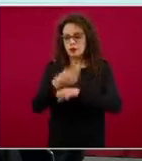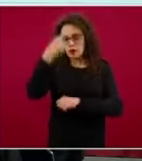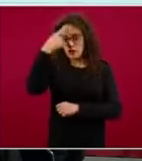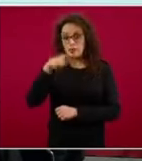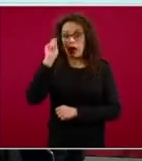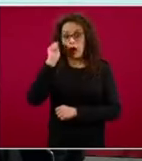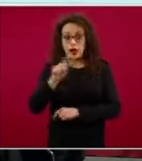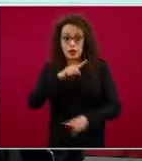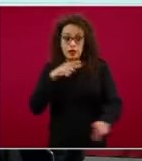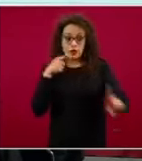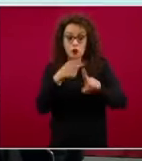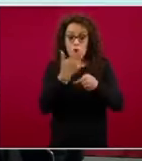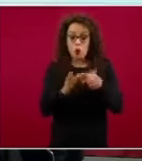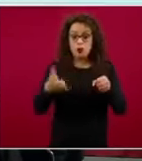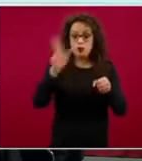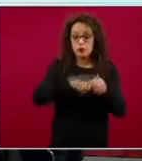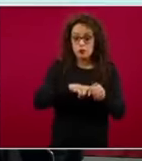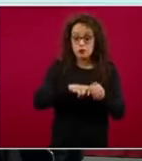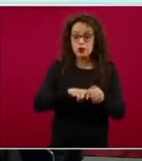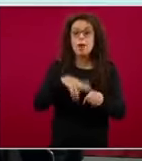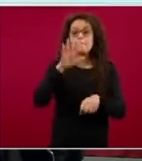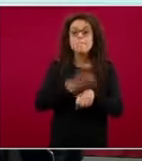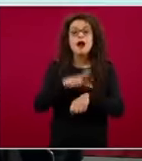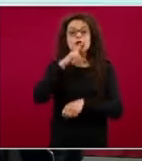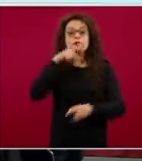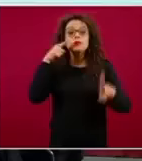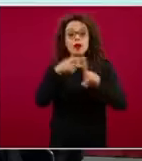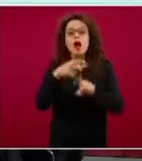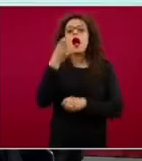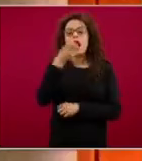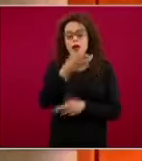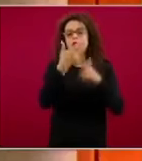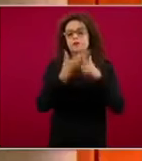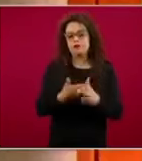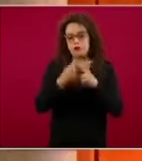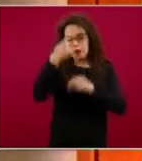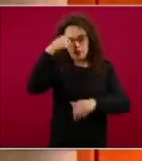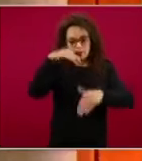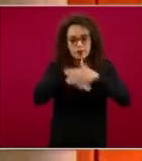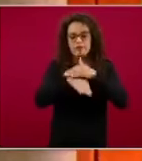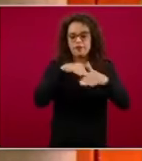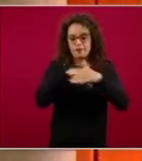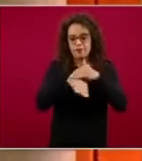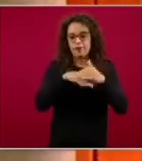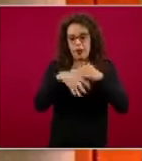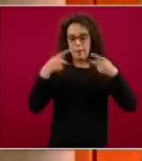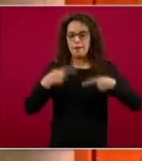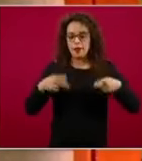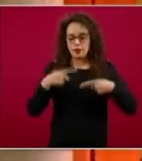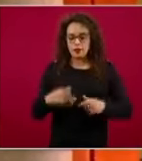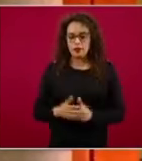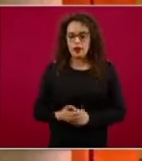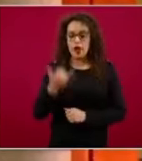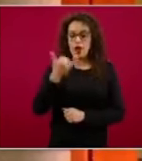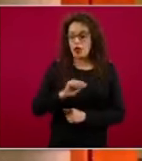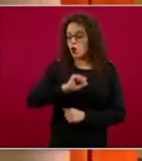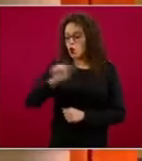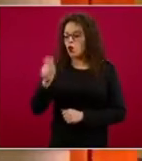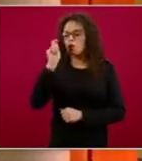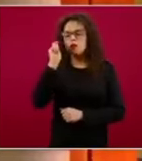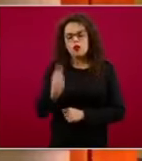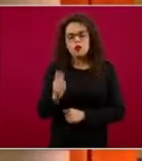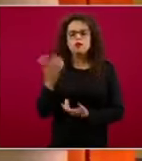capacidades hospitalarias en los mejores hospitales. Con el propósito de esto, acompañado de una estrategia clara,